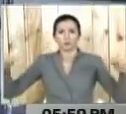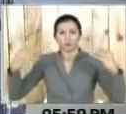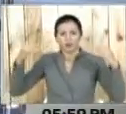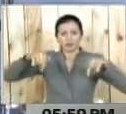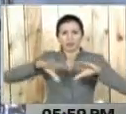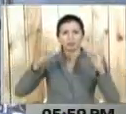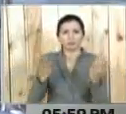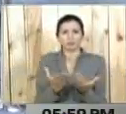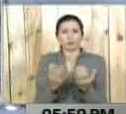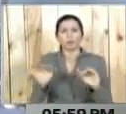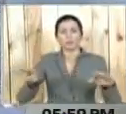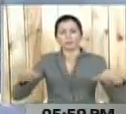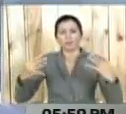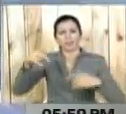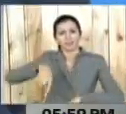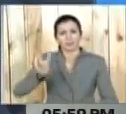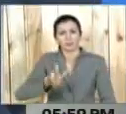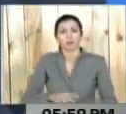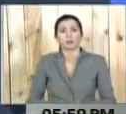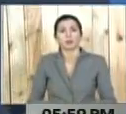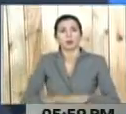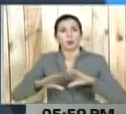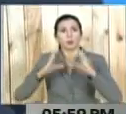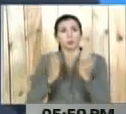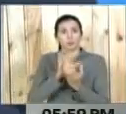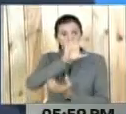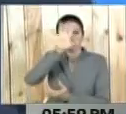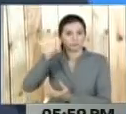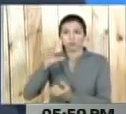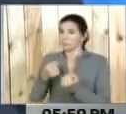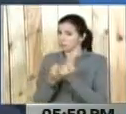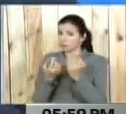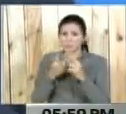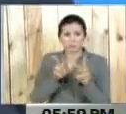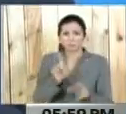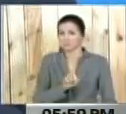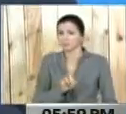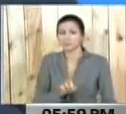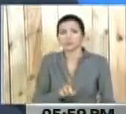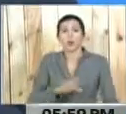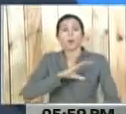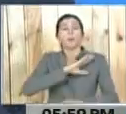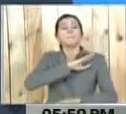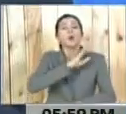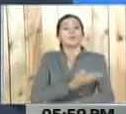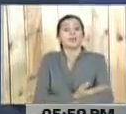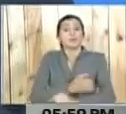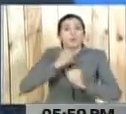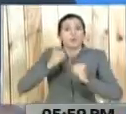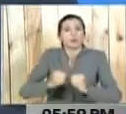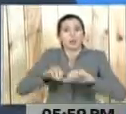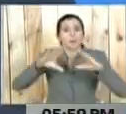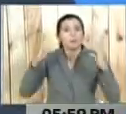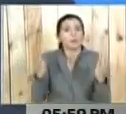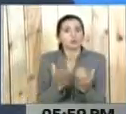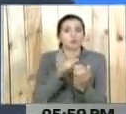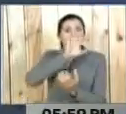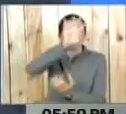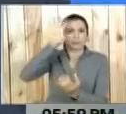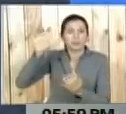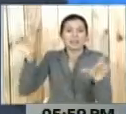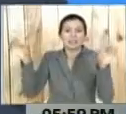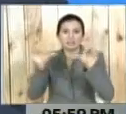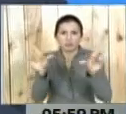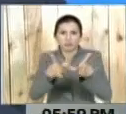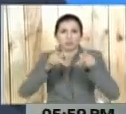No, los poderes fácticos internacionales del mundo no están sumando a la paz. Los poderes fácticos internacionales del mundo, la mediática